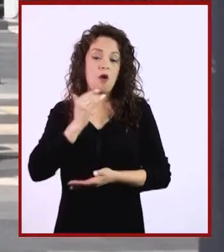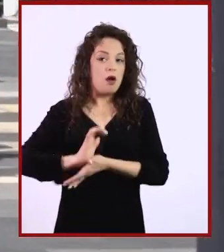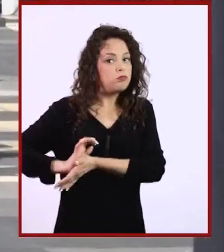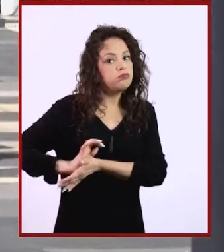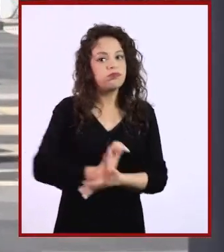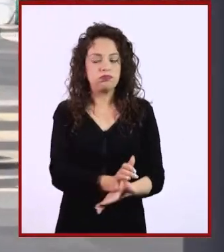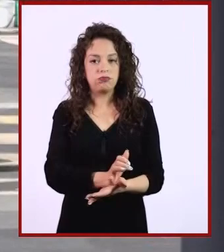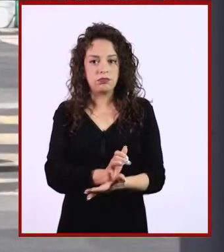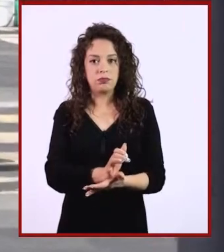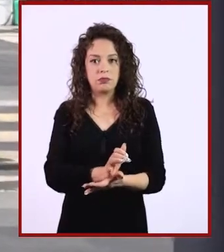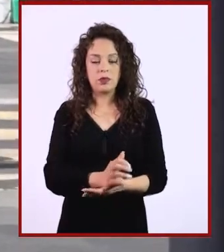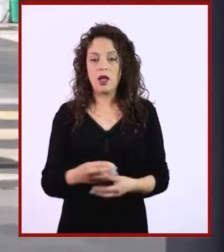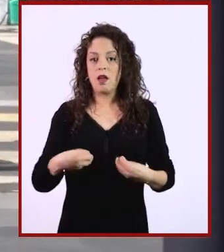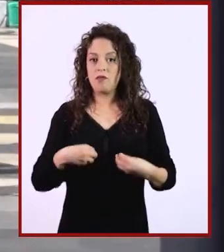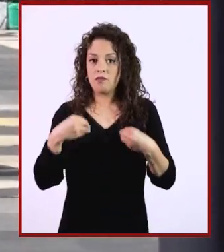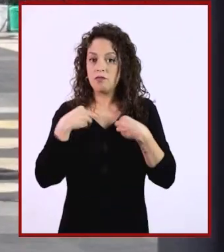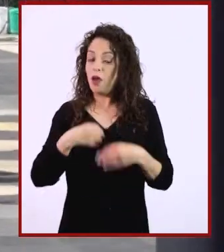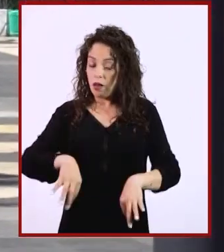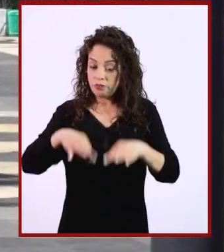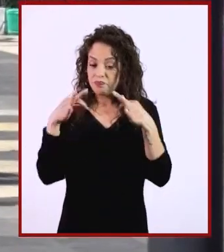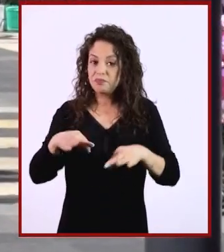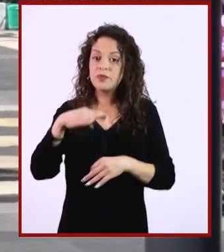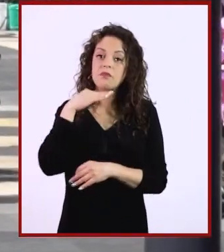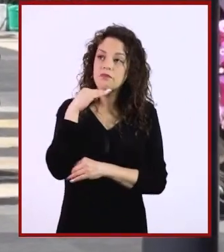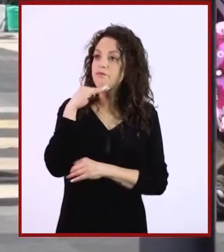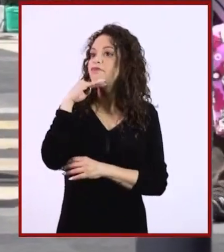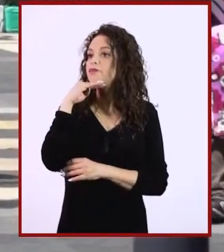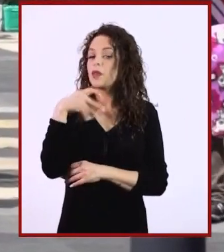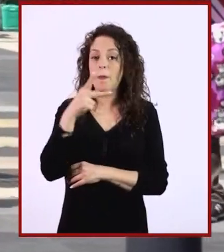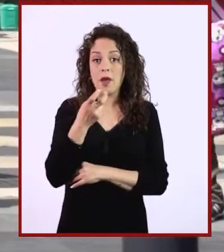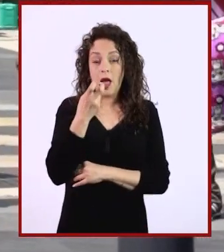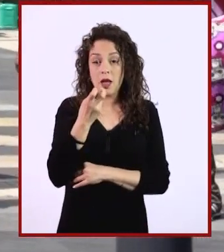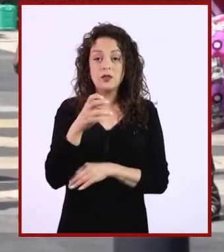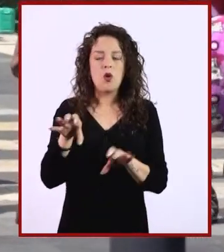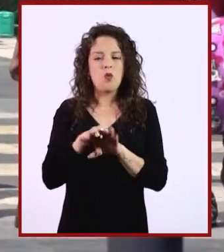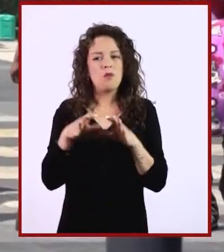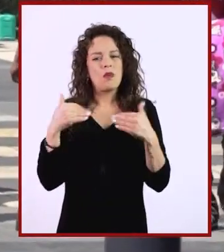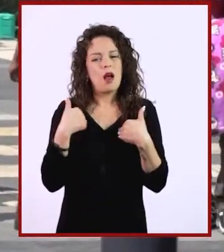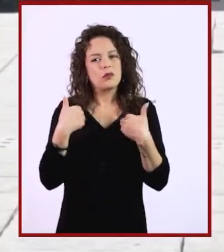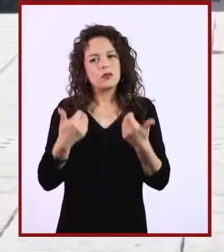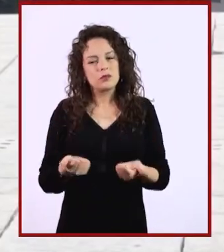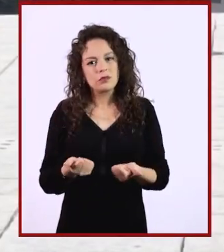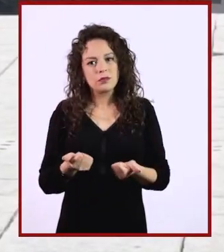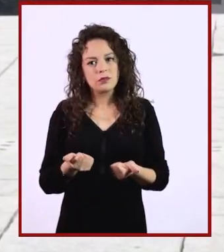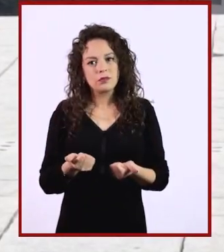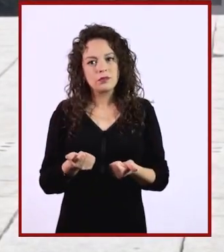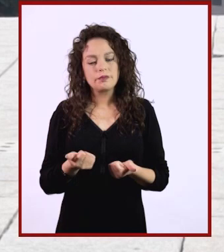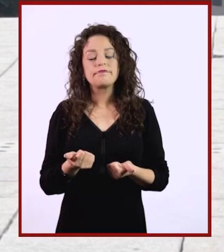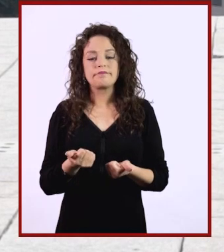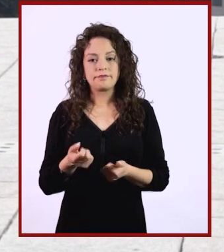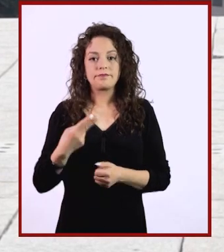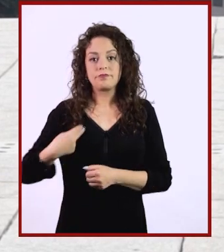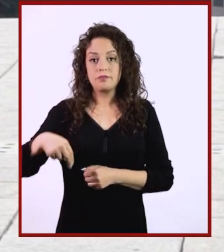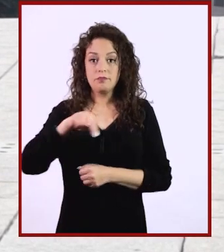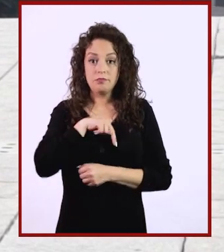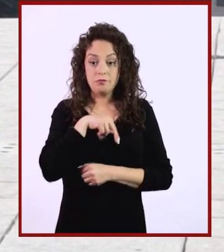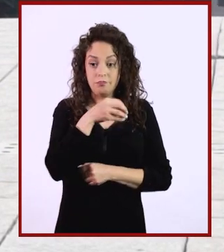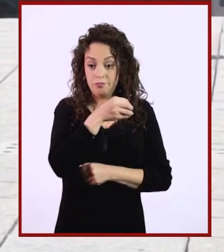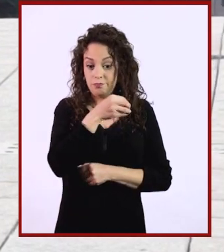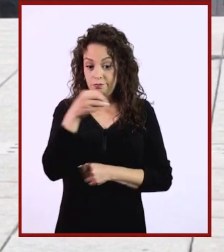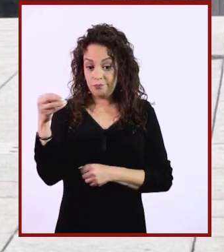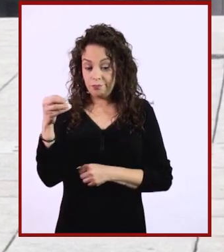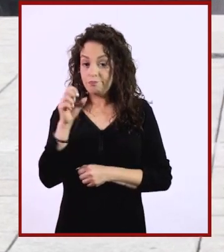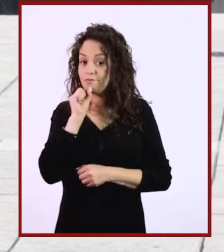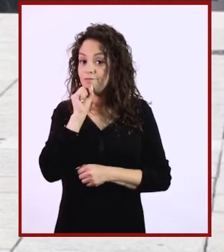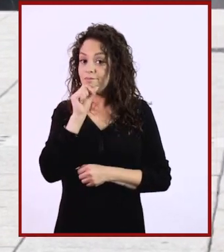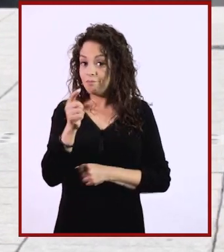vida con dignidad, ¿no? Pero esto también lo debemos entender como parte de nuestras propias obligaciones. O sea, no